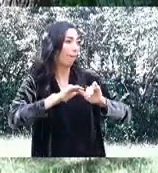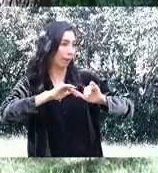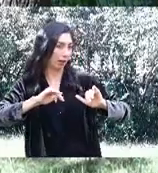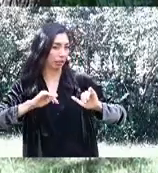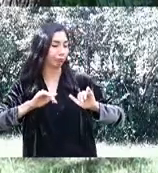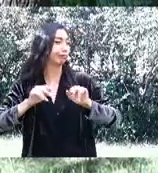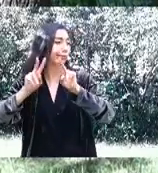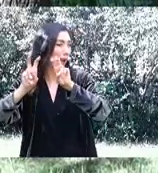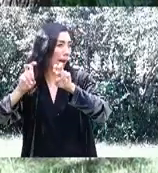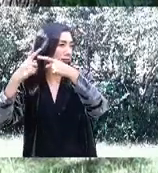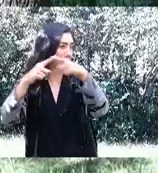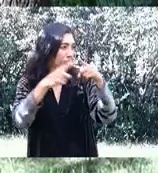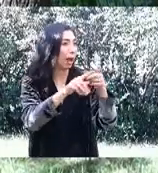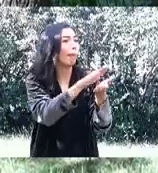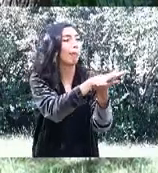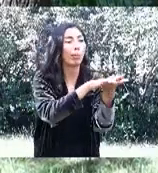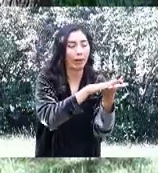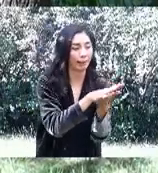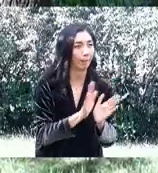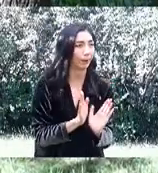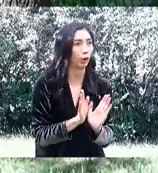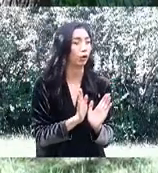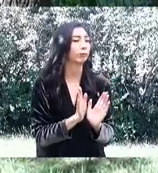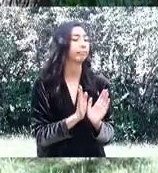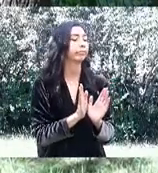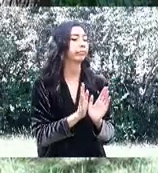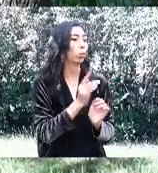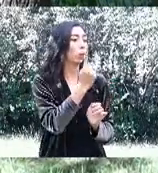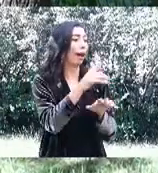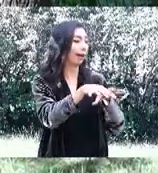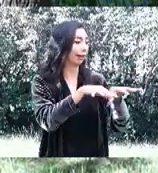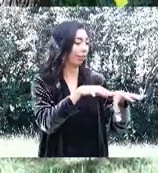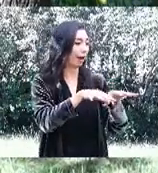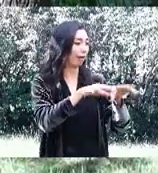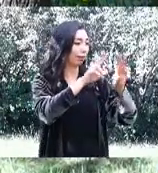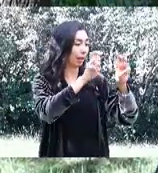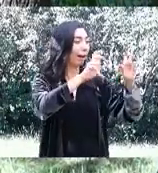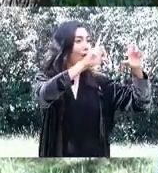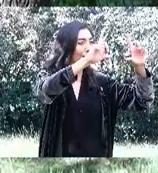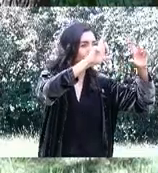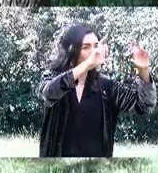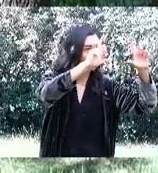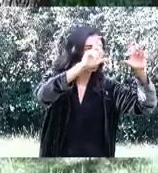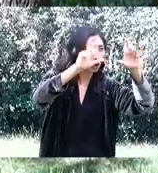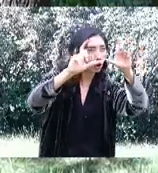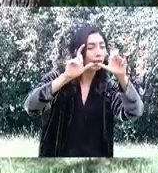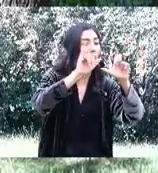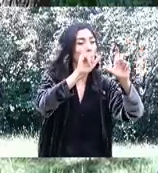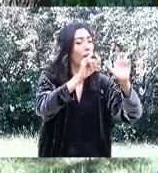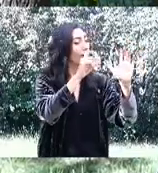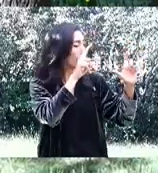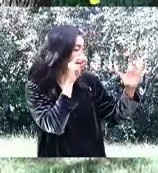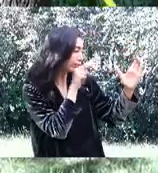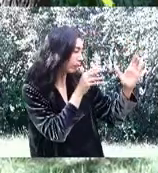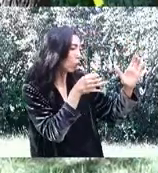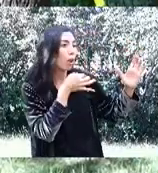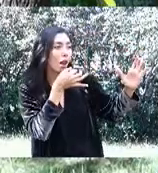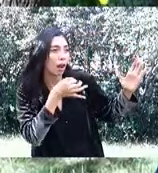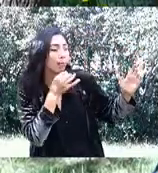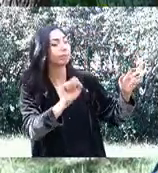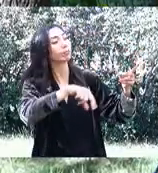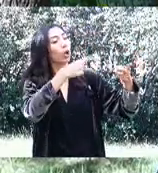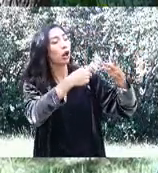distintas temáticas Como por ejemplo eh una actividad que tiene que ver con la fotografía y sus relatos otro que tiene que ver con el